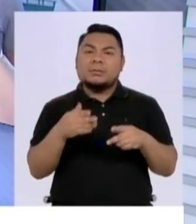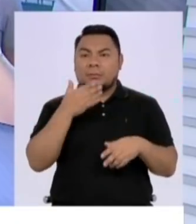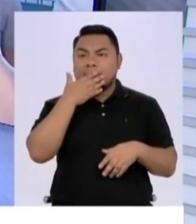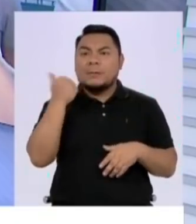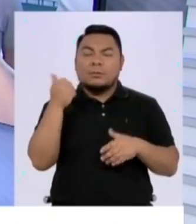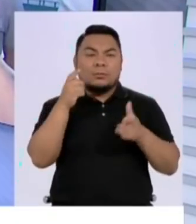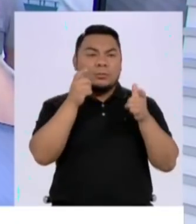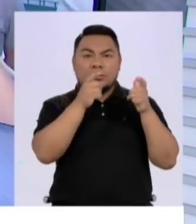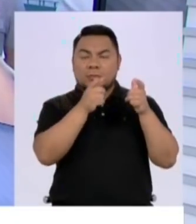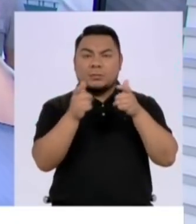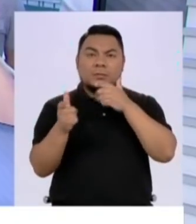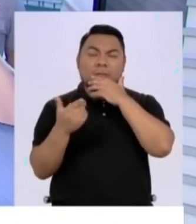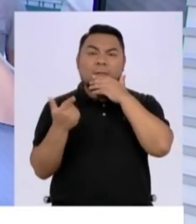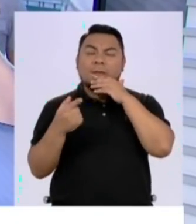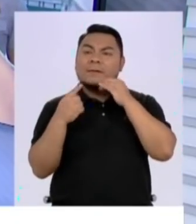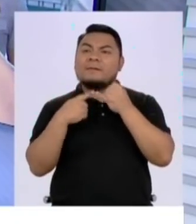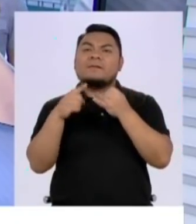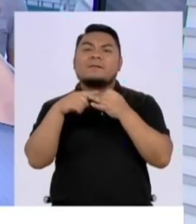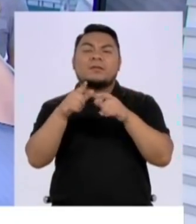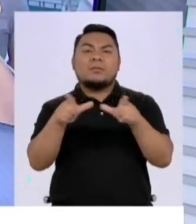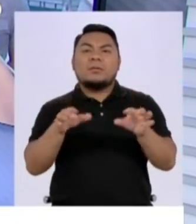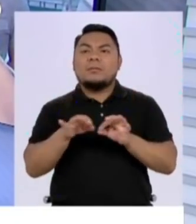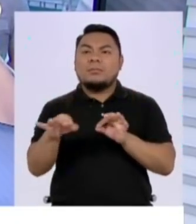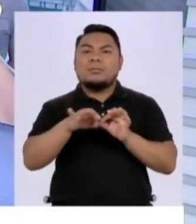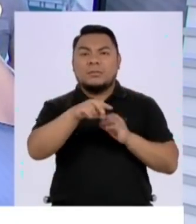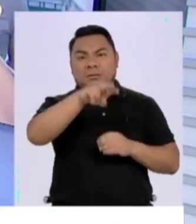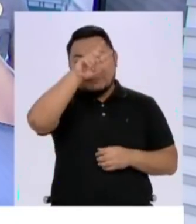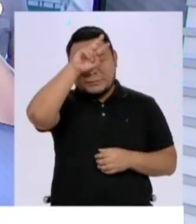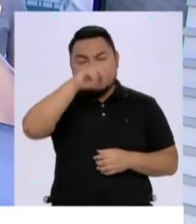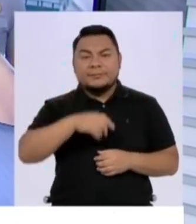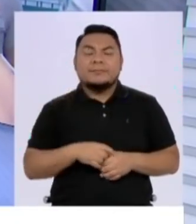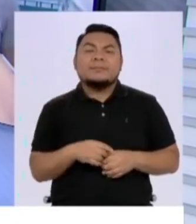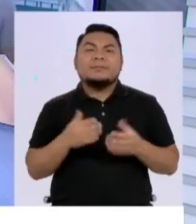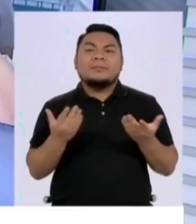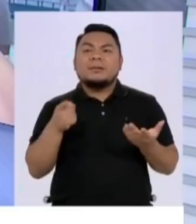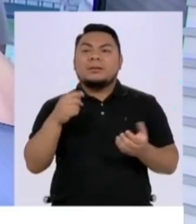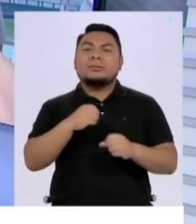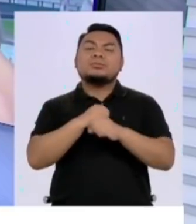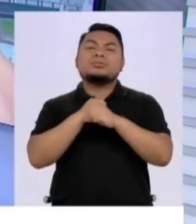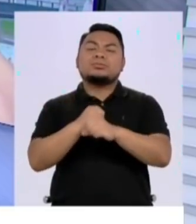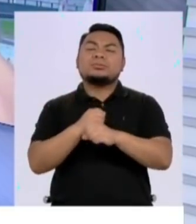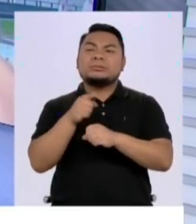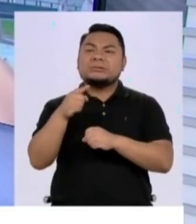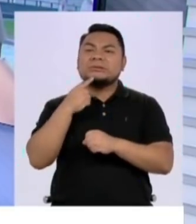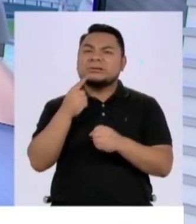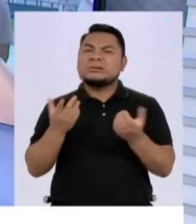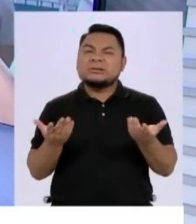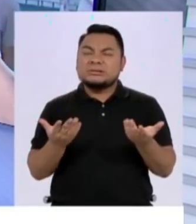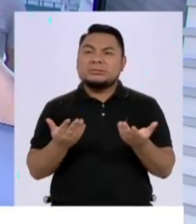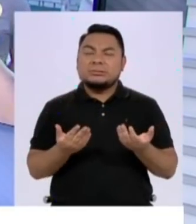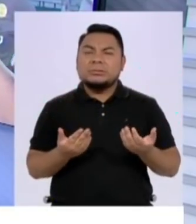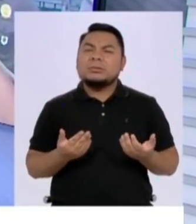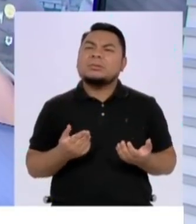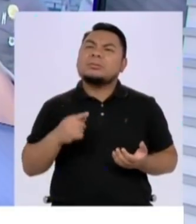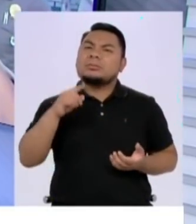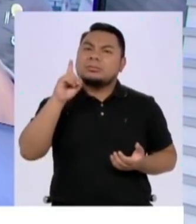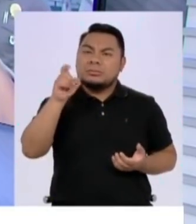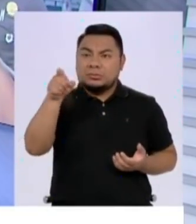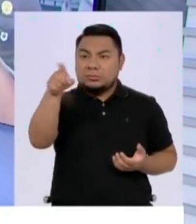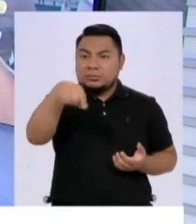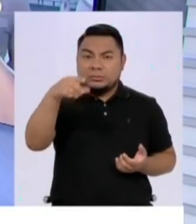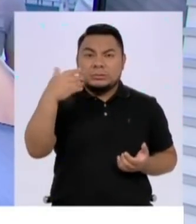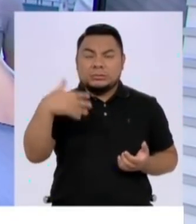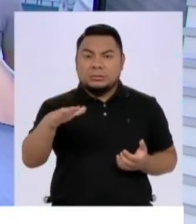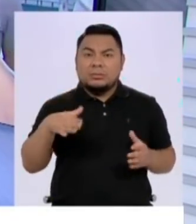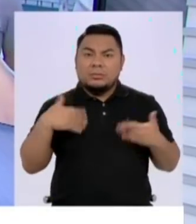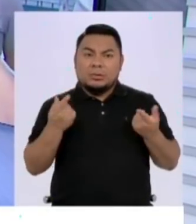un mejor control, mejor dicho, en las diferentes regiones del país. En cuanto a la seguridad y estas disposiciones, ¿ustedes están